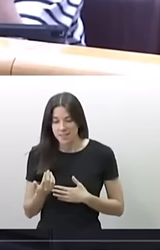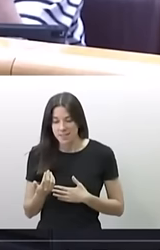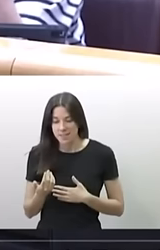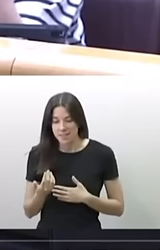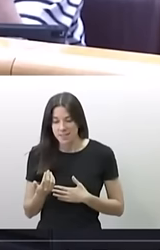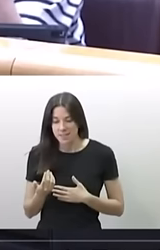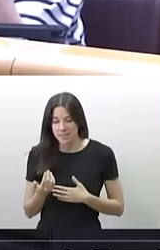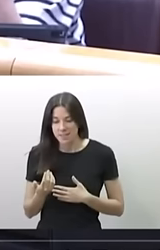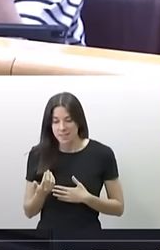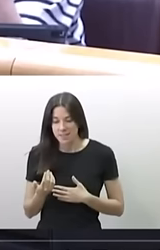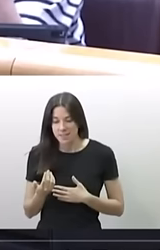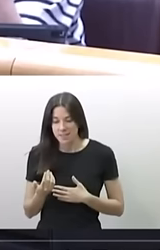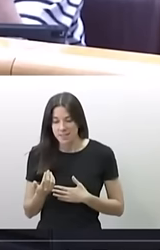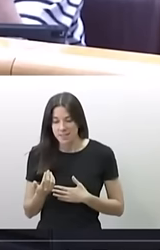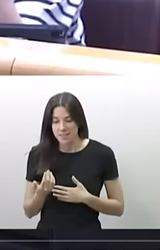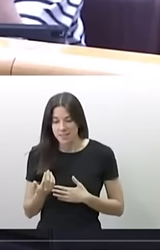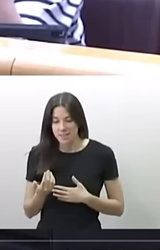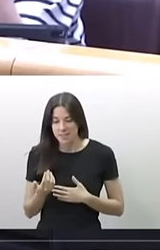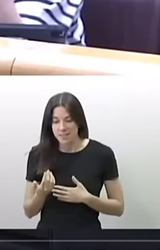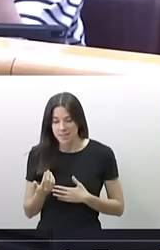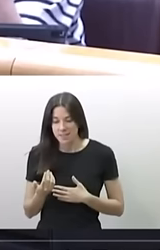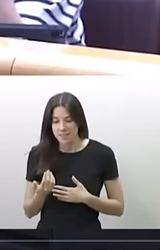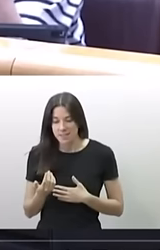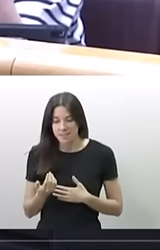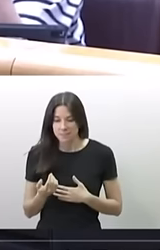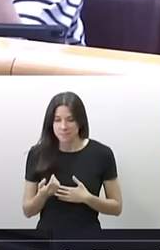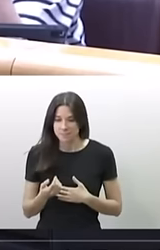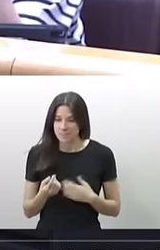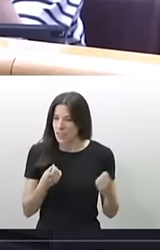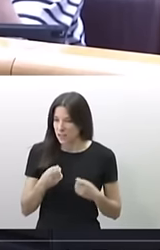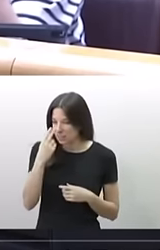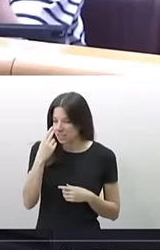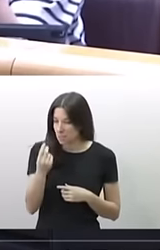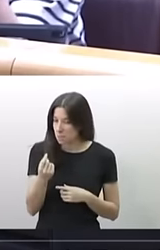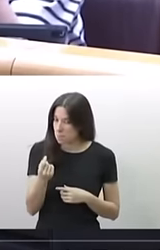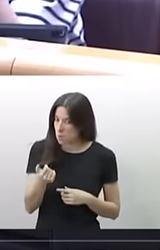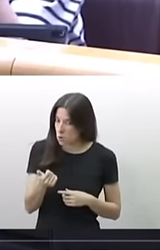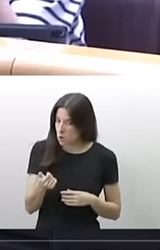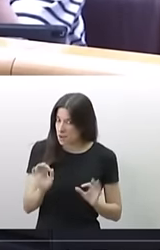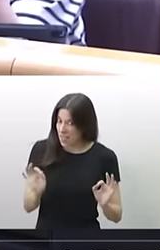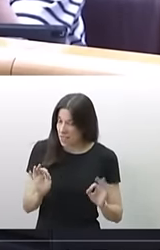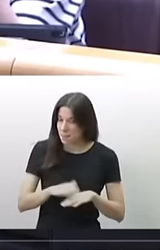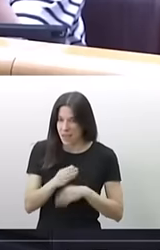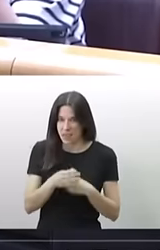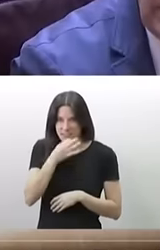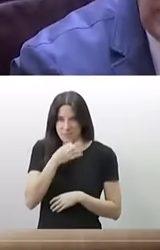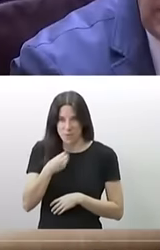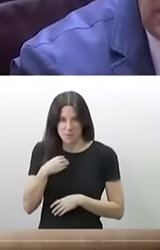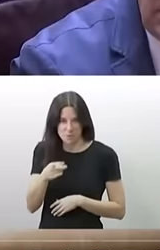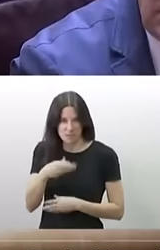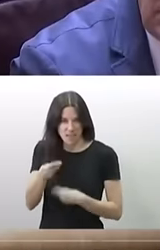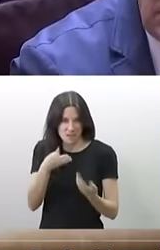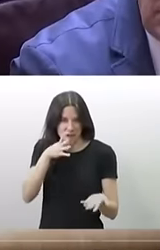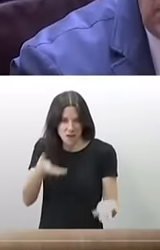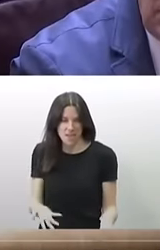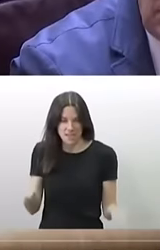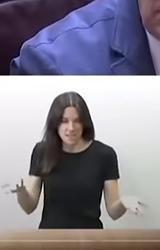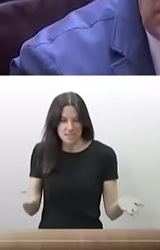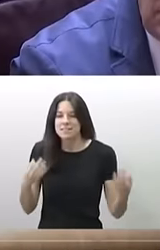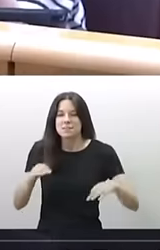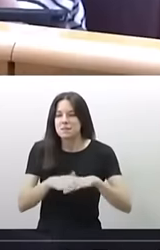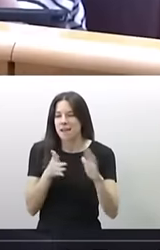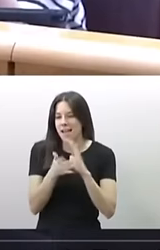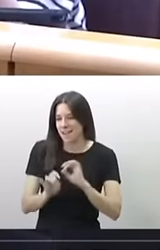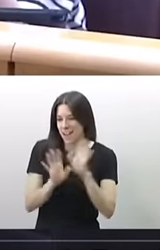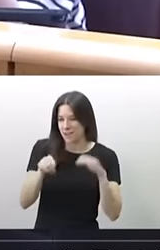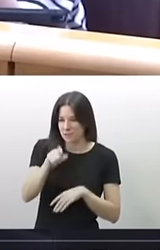discurso. Achina los ojos. Señal de hostilidad. Para hacer el discurso que hoy se ha marcado usted en esta Cámara. Simplemente por aclarar, ¿acaso es usted